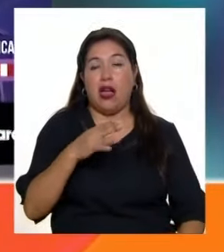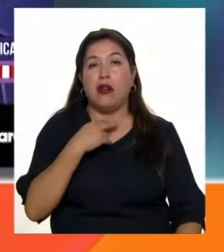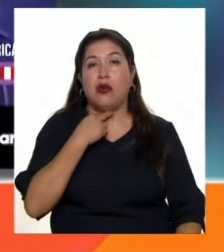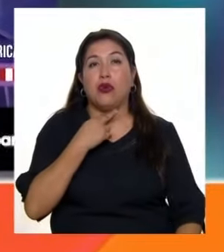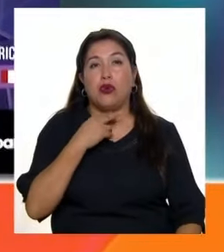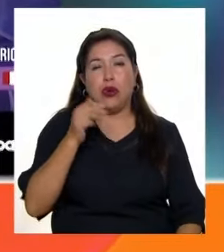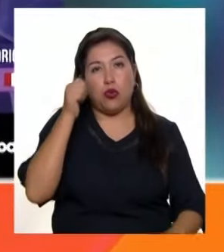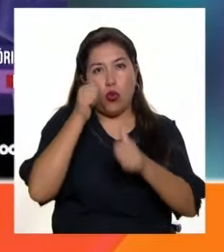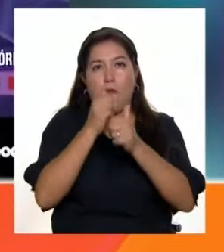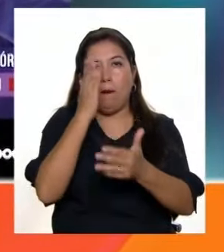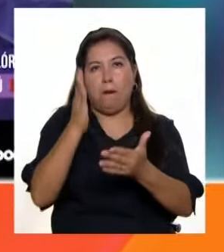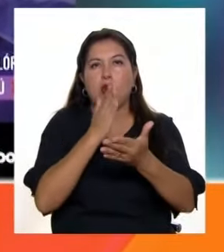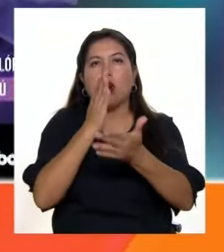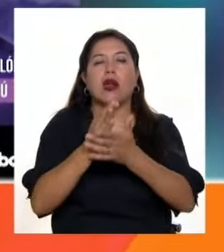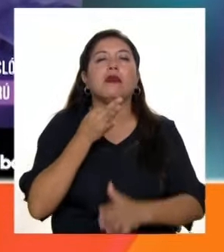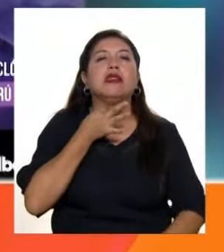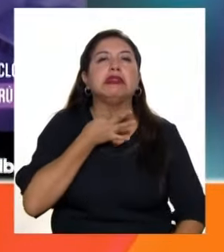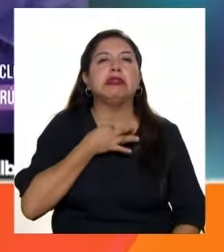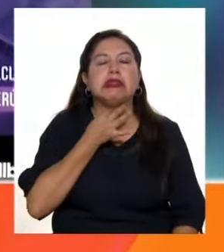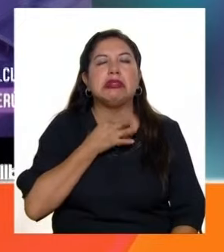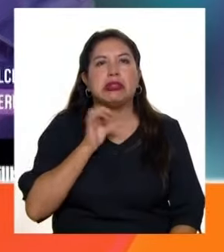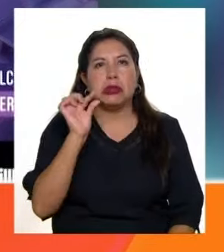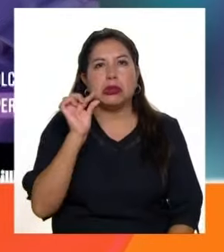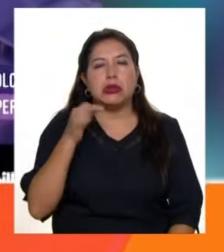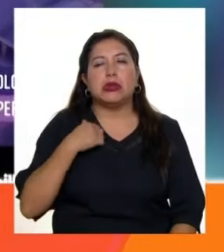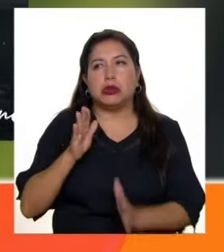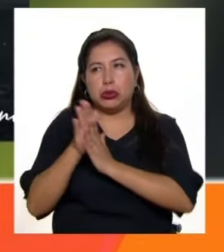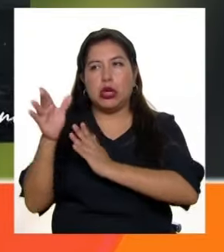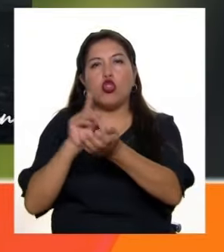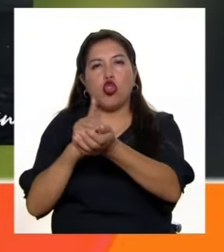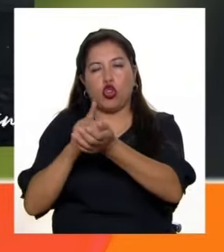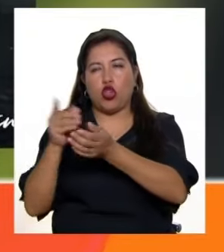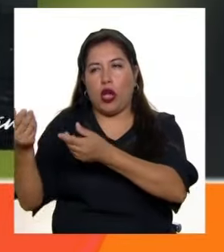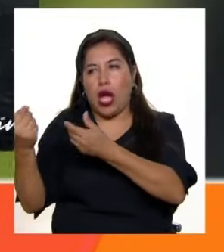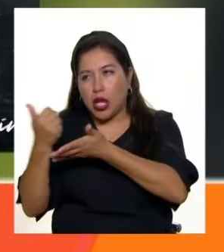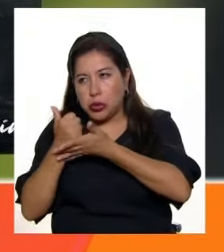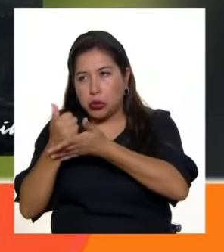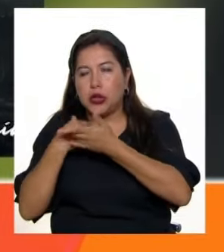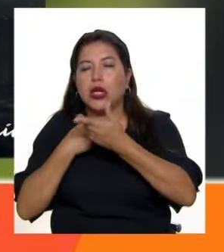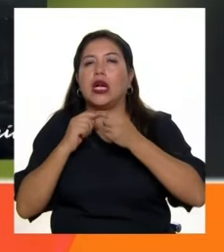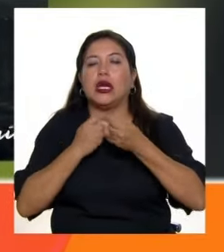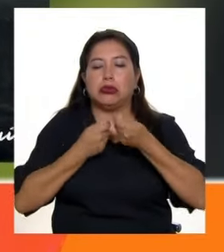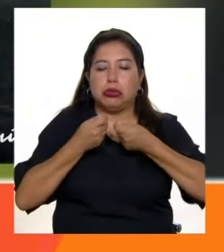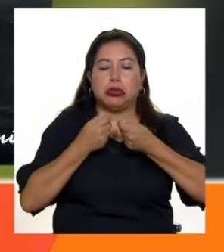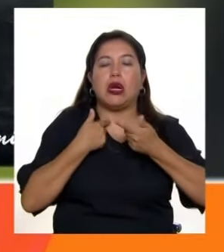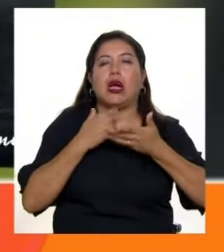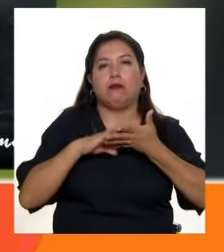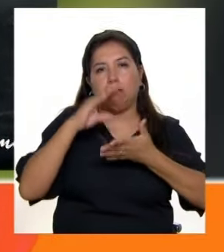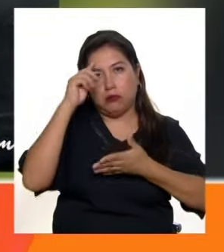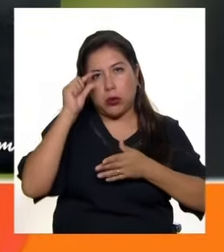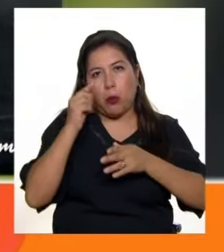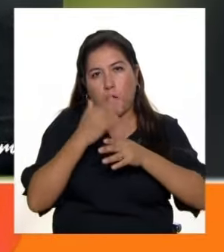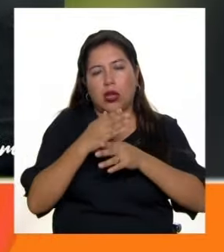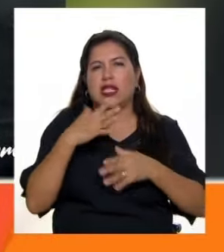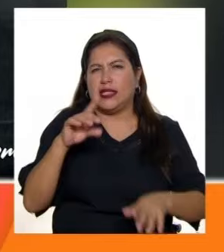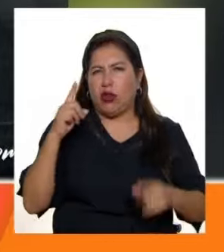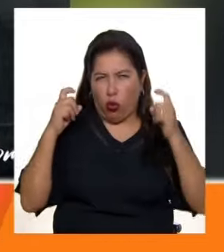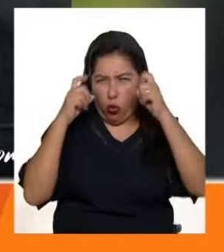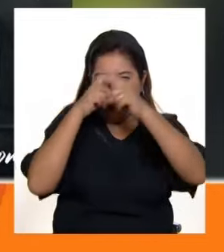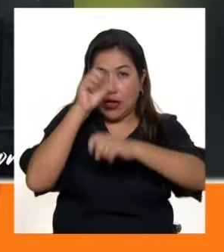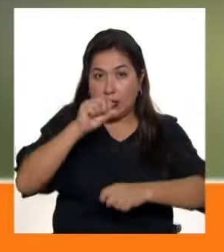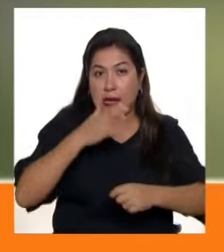problema en una cuerda vocal, que ahorita ya lo estoy viendo con mi foniatra. Entonces, es bien complicado. Pero igual estoy con la energía arriba, con